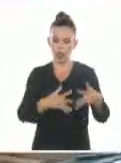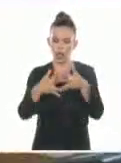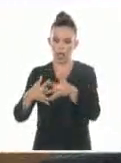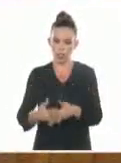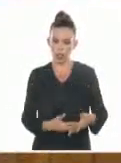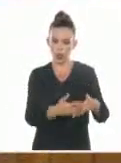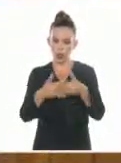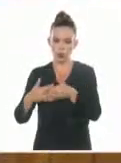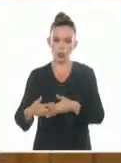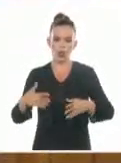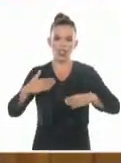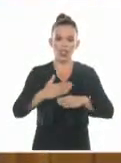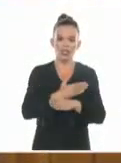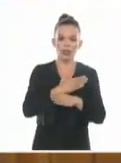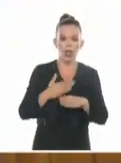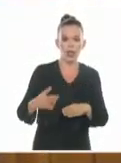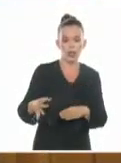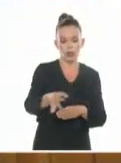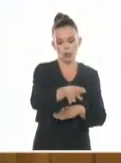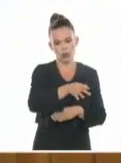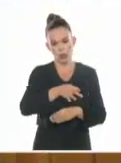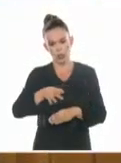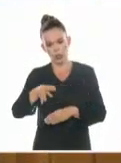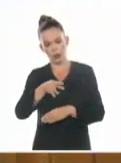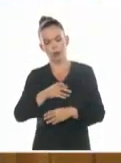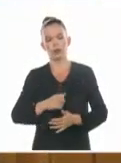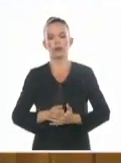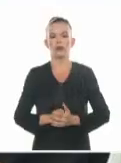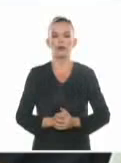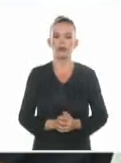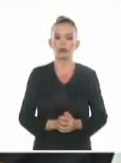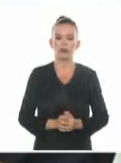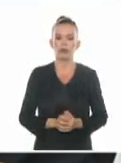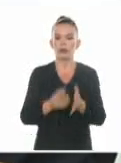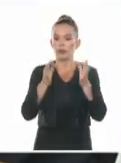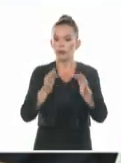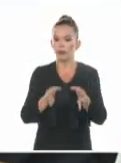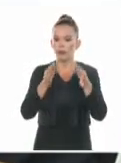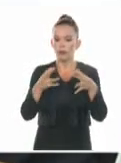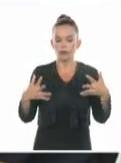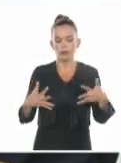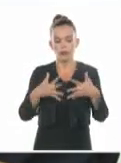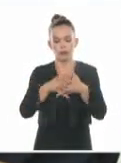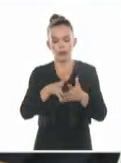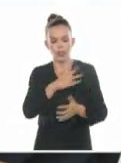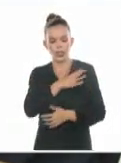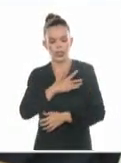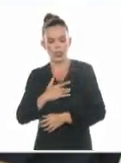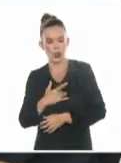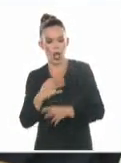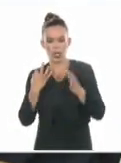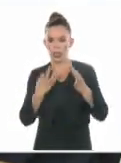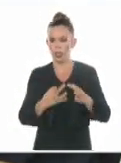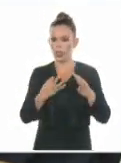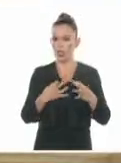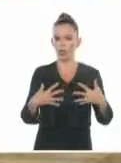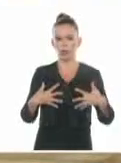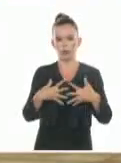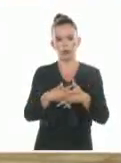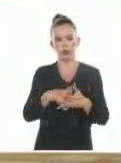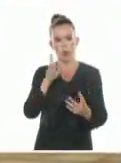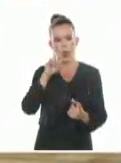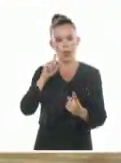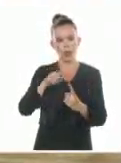Unión. Destacó Díaz-Canel que siempre han tenido una sensibilidad hacia nuestro país, dispuestos a romper